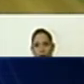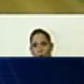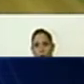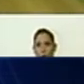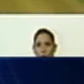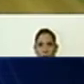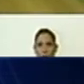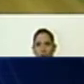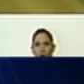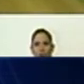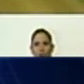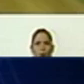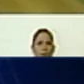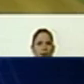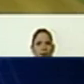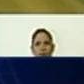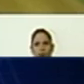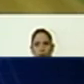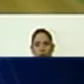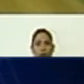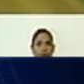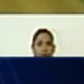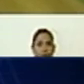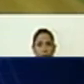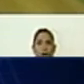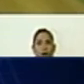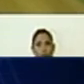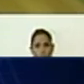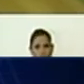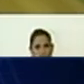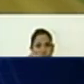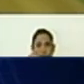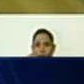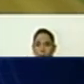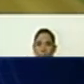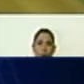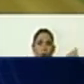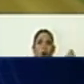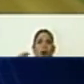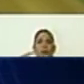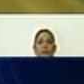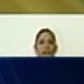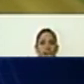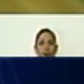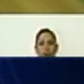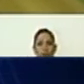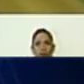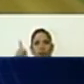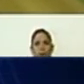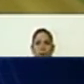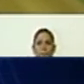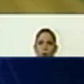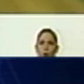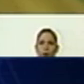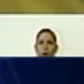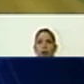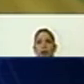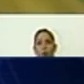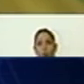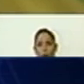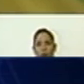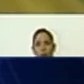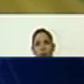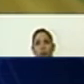lo que ocurre en Venezuela. Es decir, no se espían, violan el derecho internacional, violan las convenciones de la